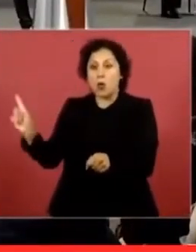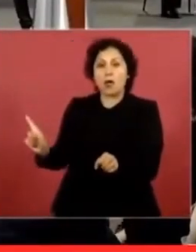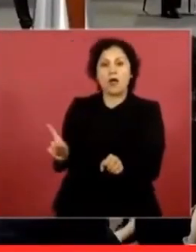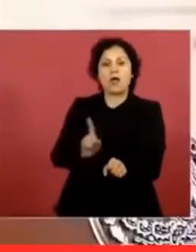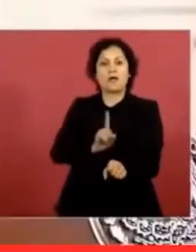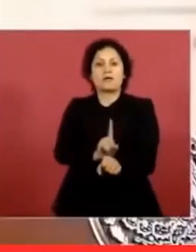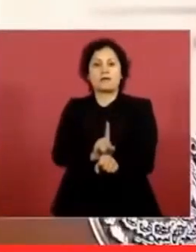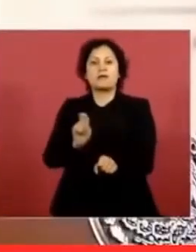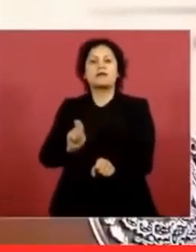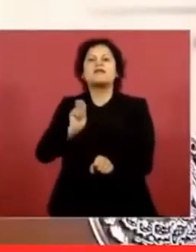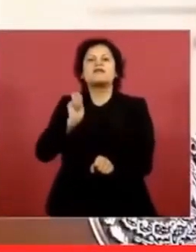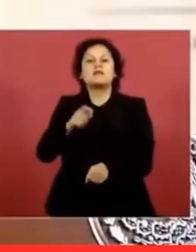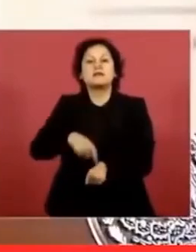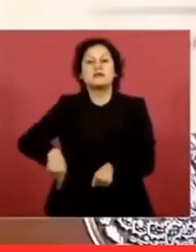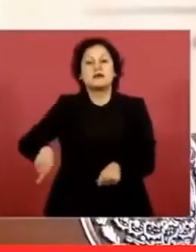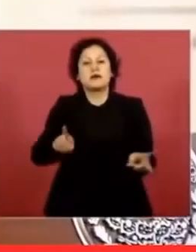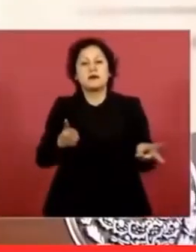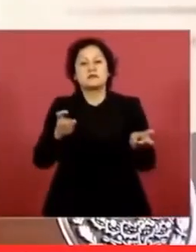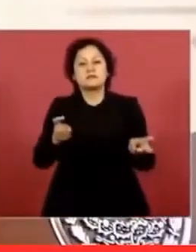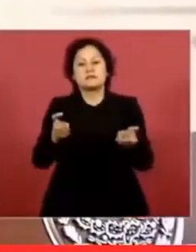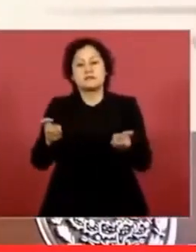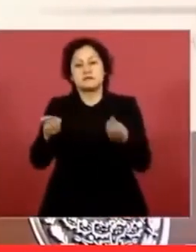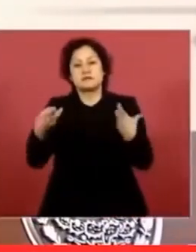Eso fue lo que hicieron.